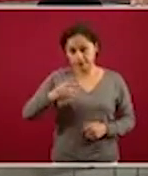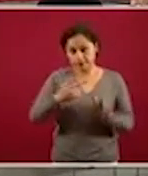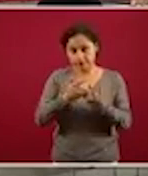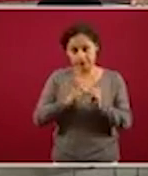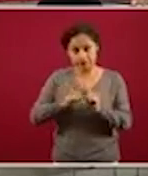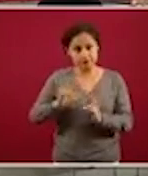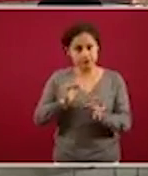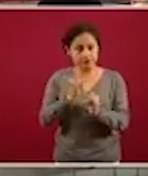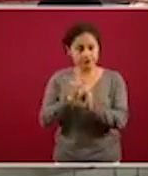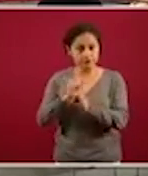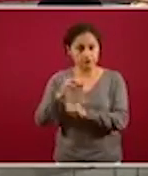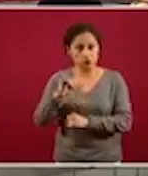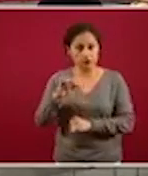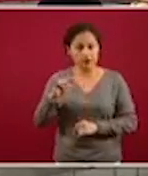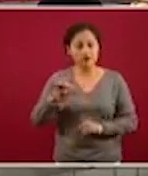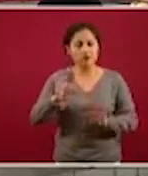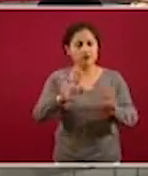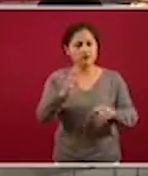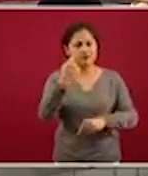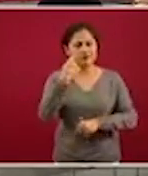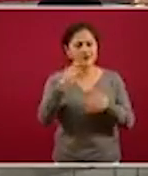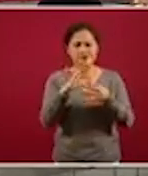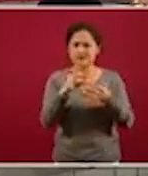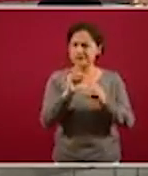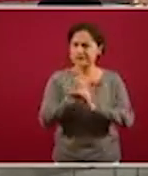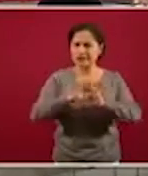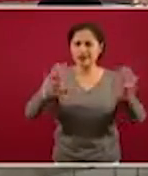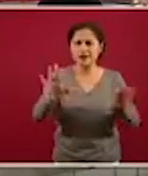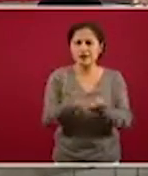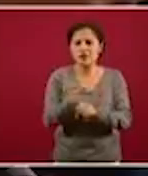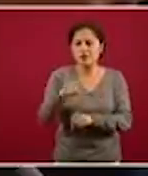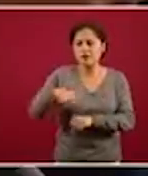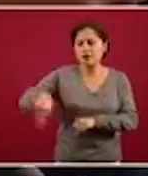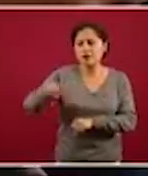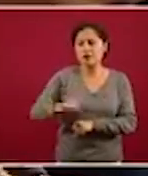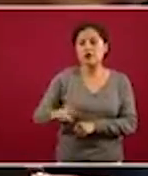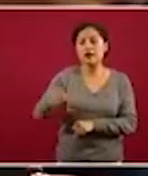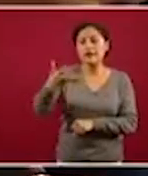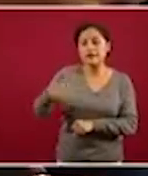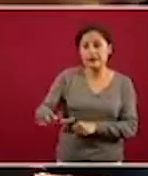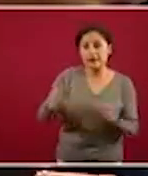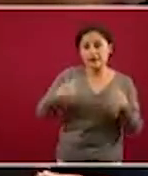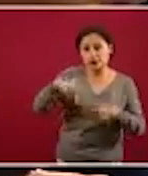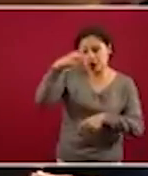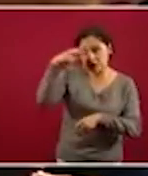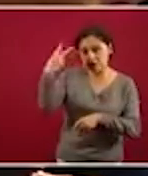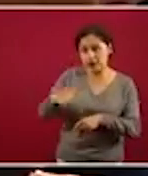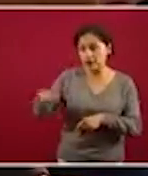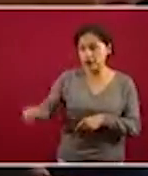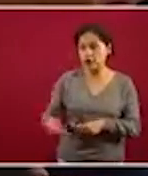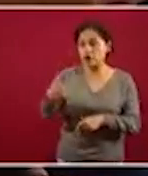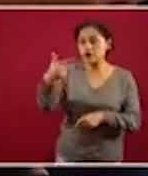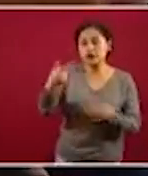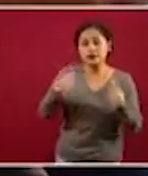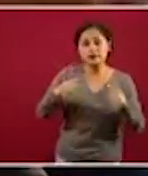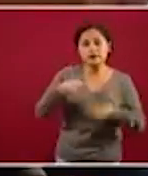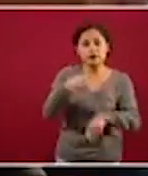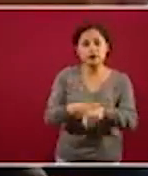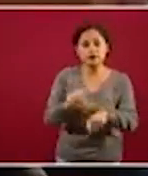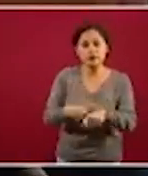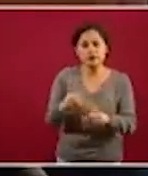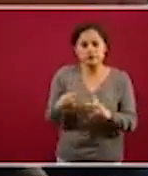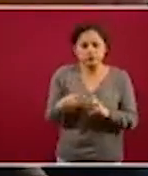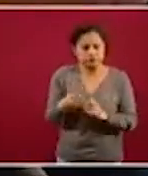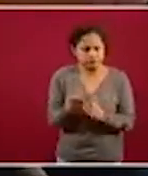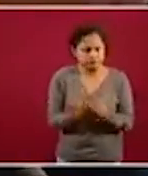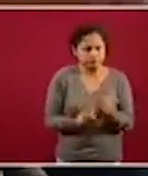para aterrizar las cifras, porque noticieros han manejado que 7 de cada 10 mexicanos se van a enfermar y si hacemos las cuentas hablamos de millones de muertes. ¿Nos podría dar un